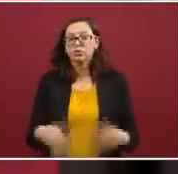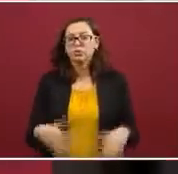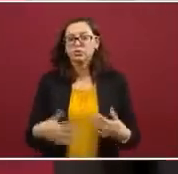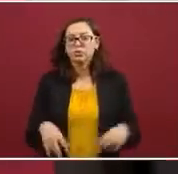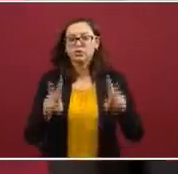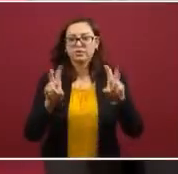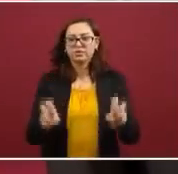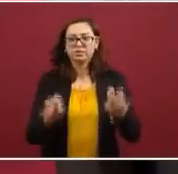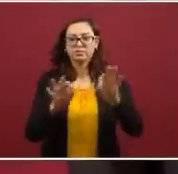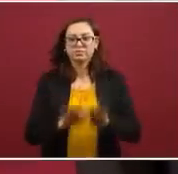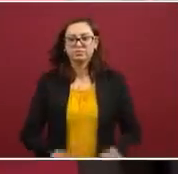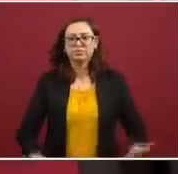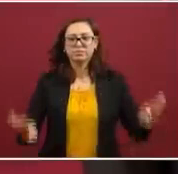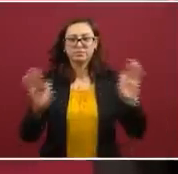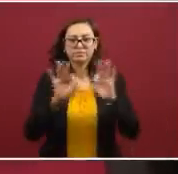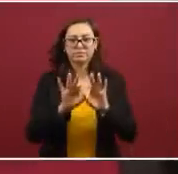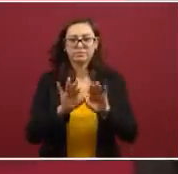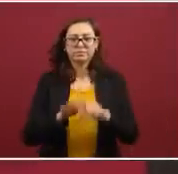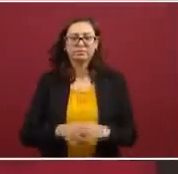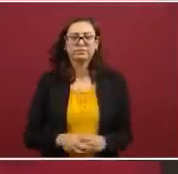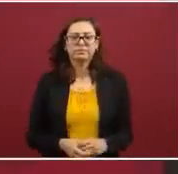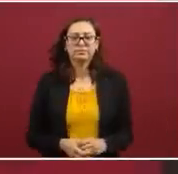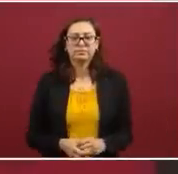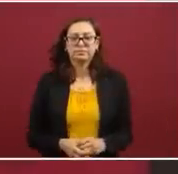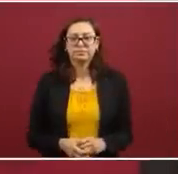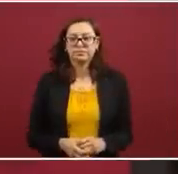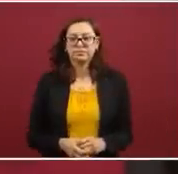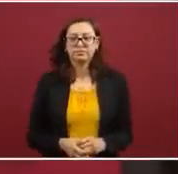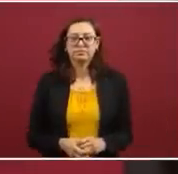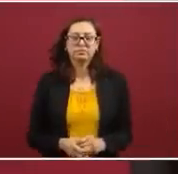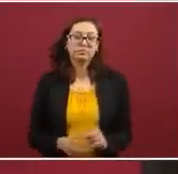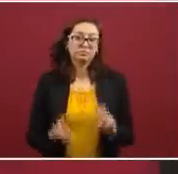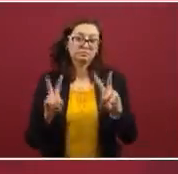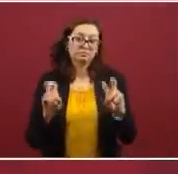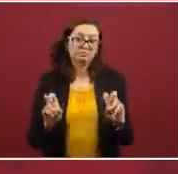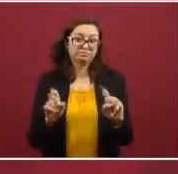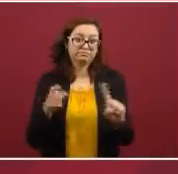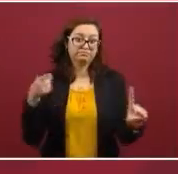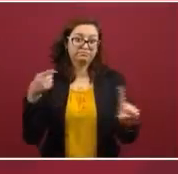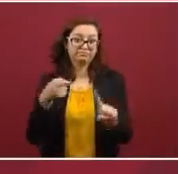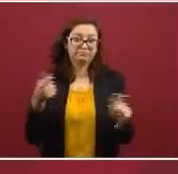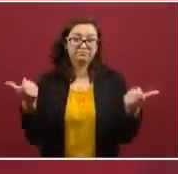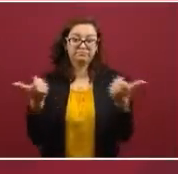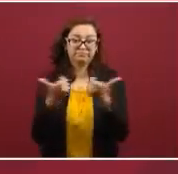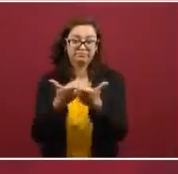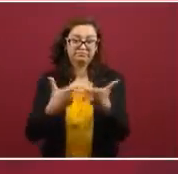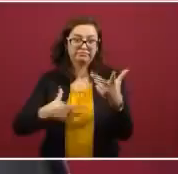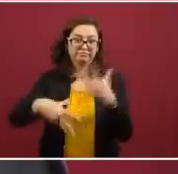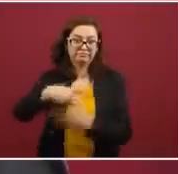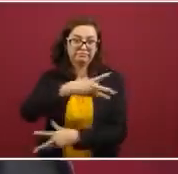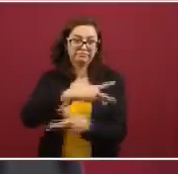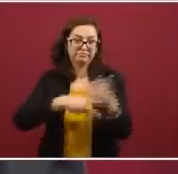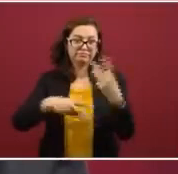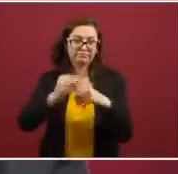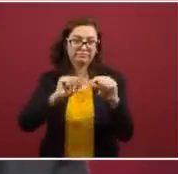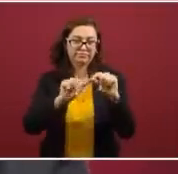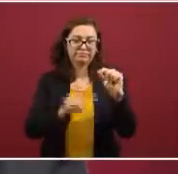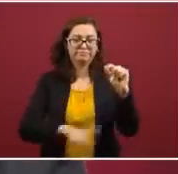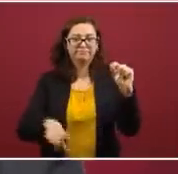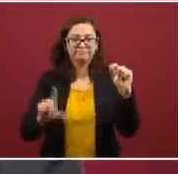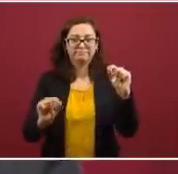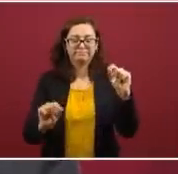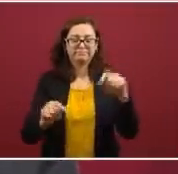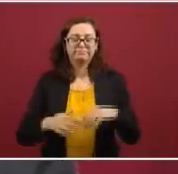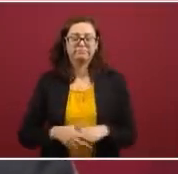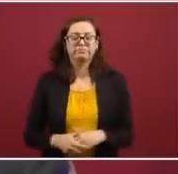importante para la economía de nuestro país.